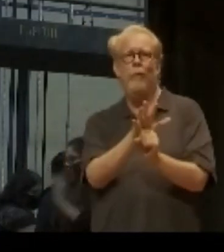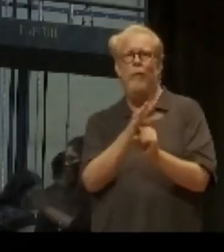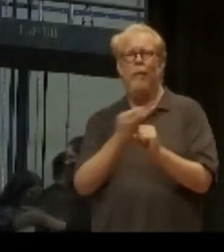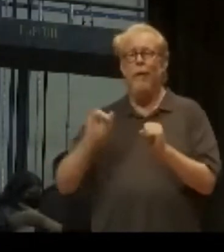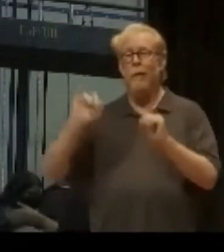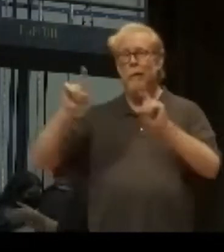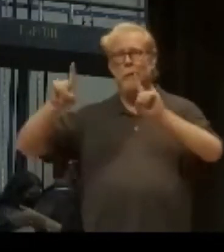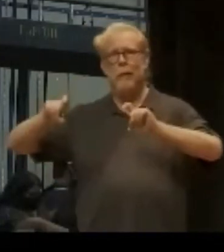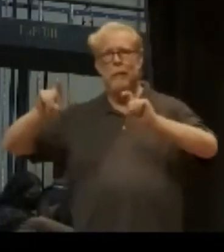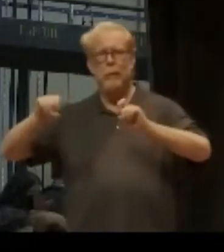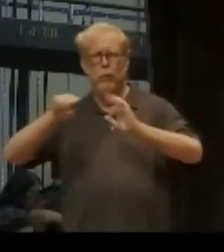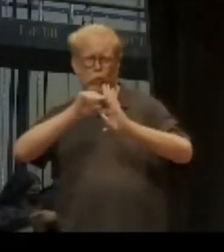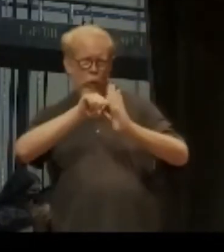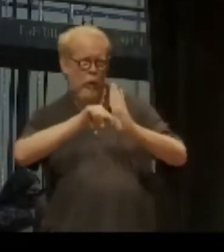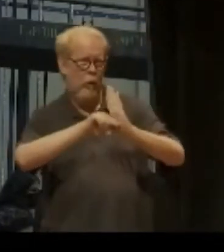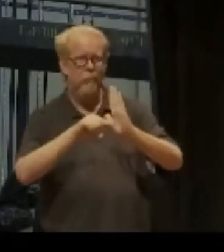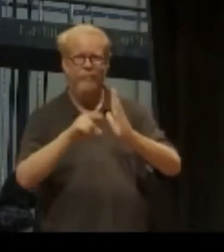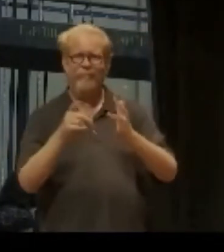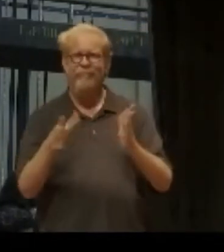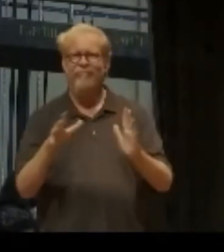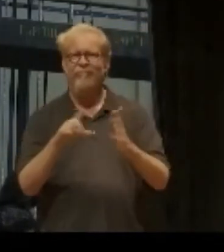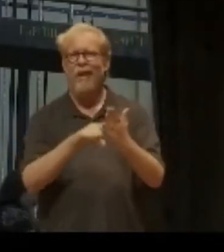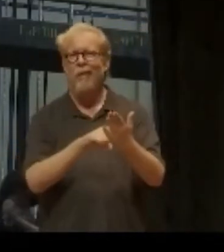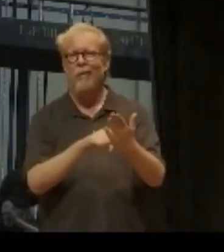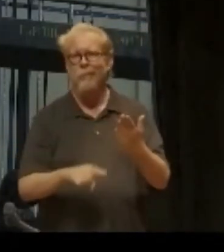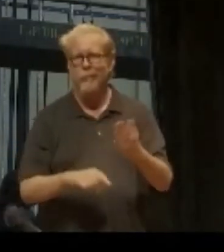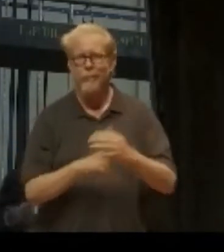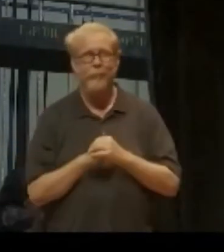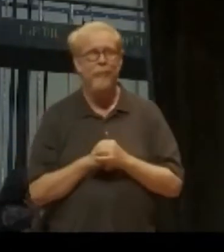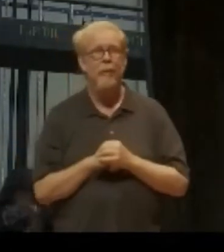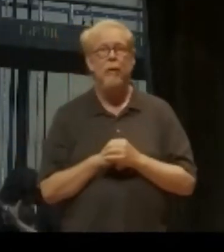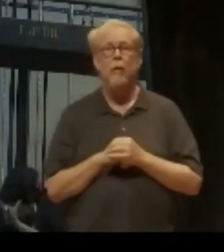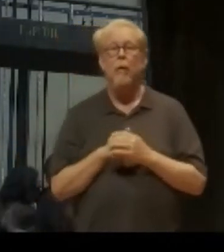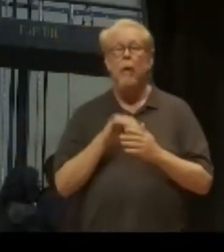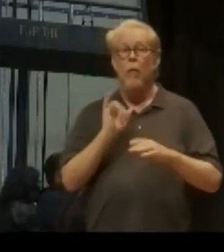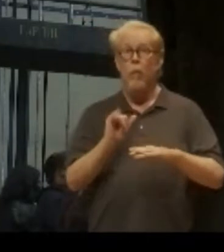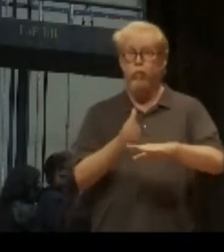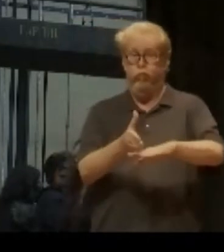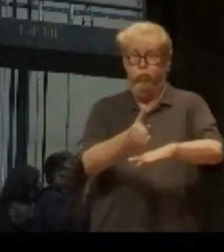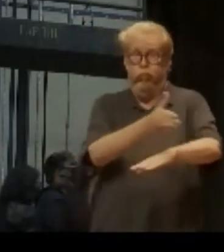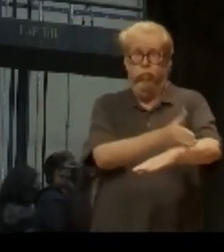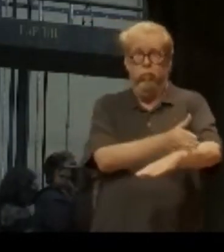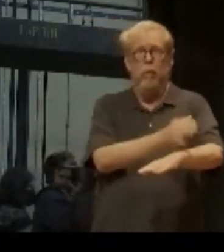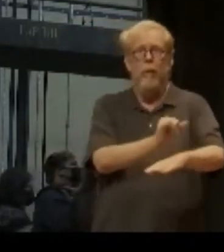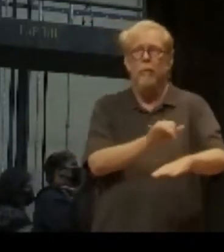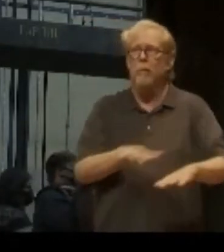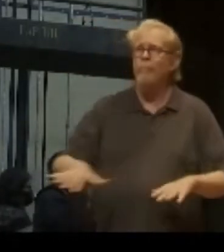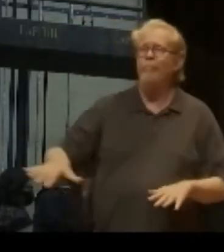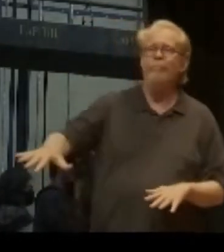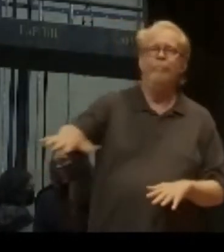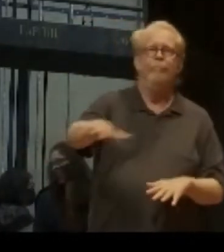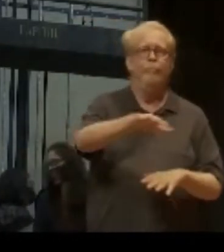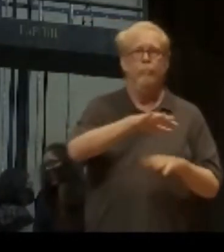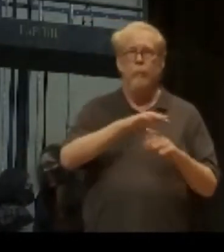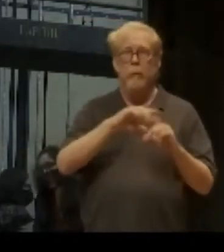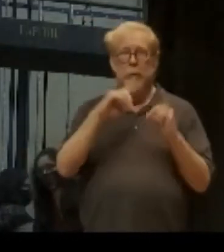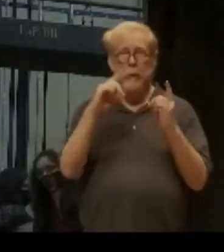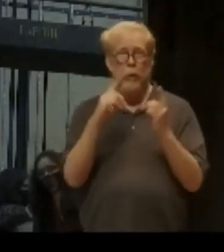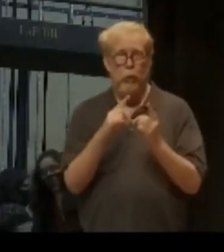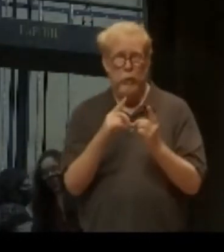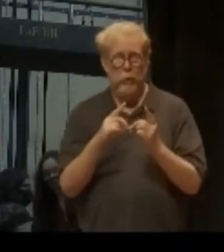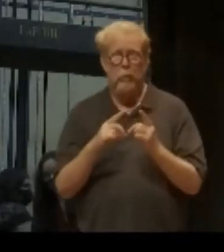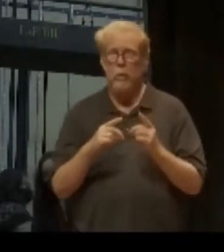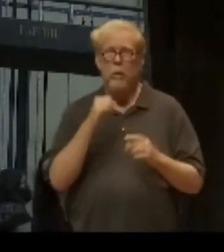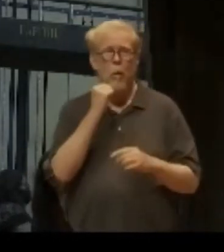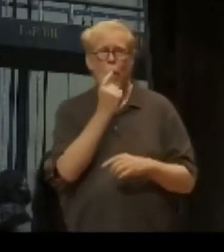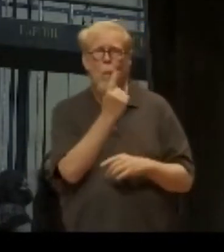Porque la evaluación se canceló por COVID. Y por cierto, las ganancias han sido a escala. Entonces, acá en los últimos dos años que